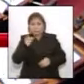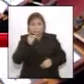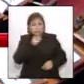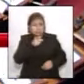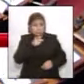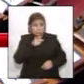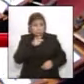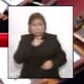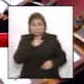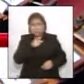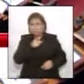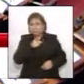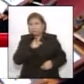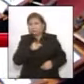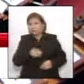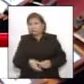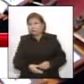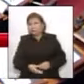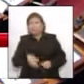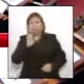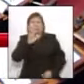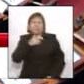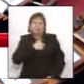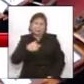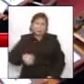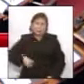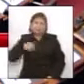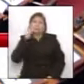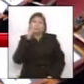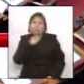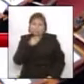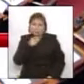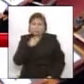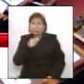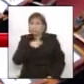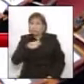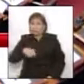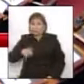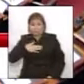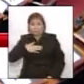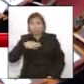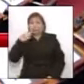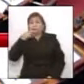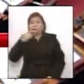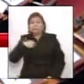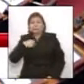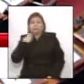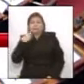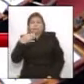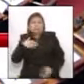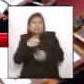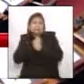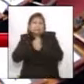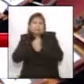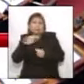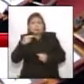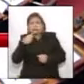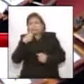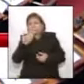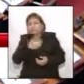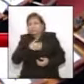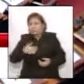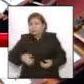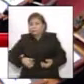porque son... Porque, presidente, usted, mire, usted es mi padre. Yo lo he considerado mi padre.